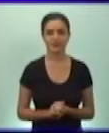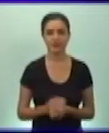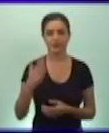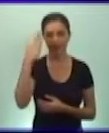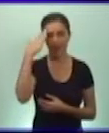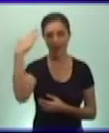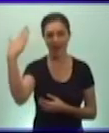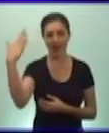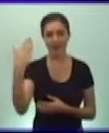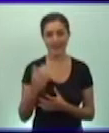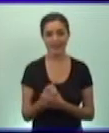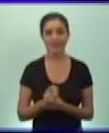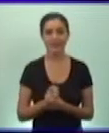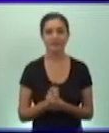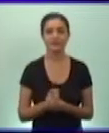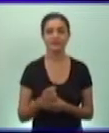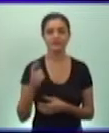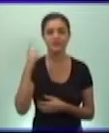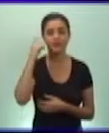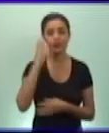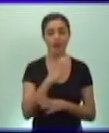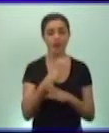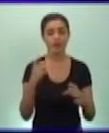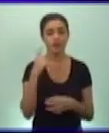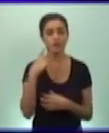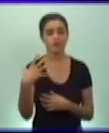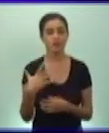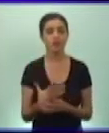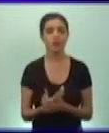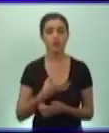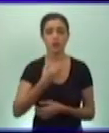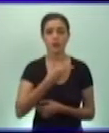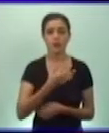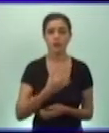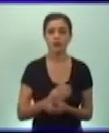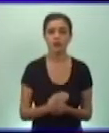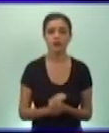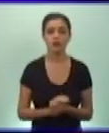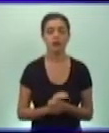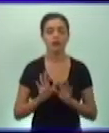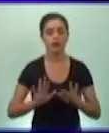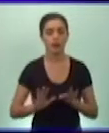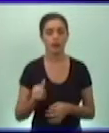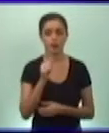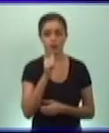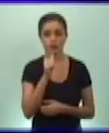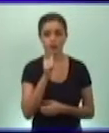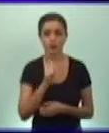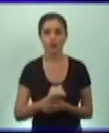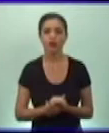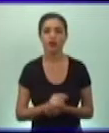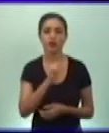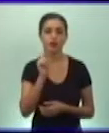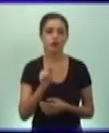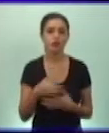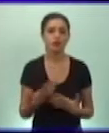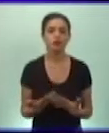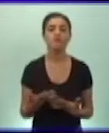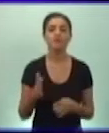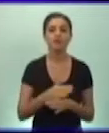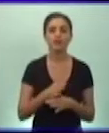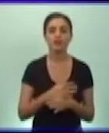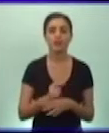Agradecer al doctor José Rubiera por su excelente explicación y espero que todos hayan aclarado sus dudas y sus interrogantes, no solo los estudiantes,